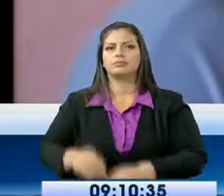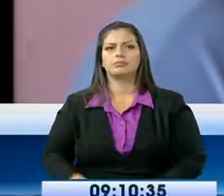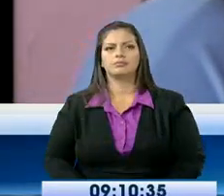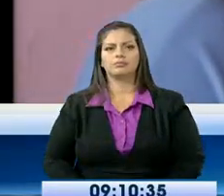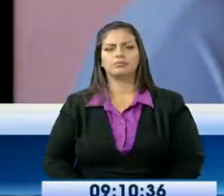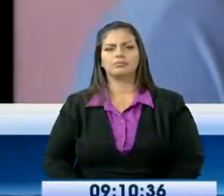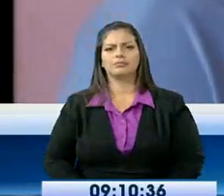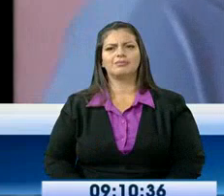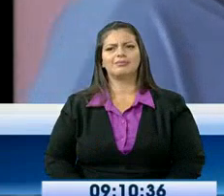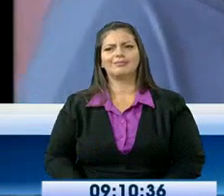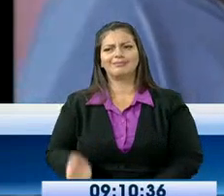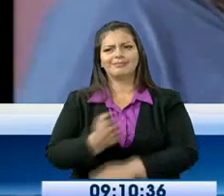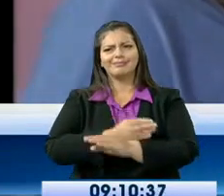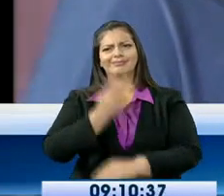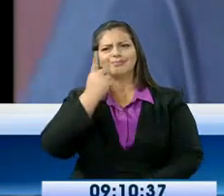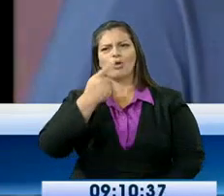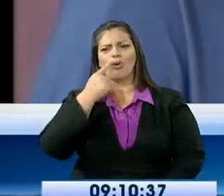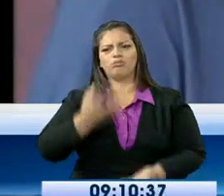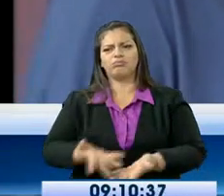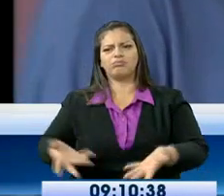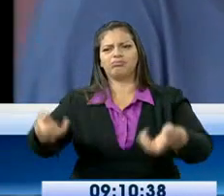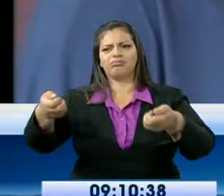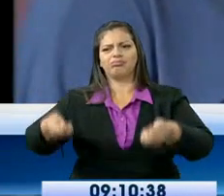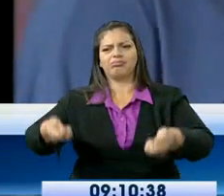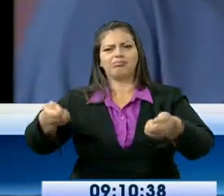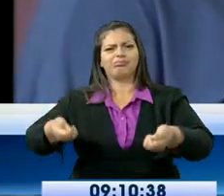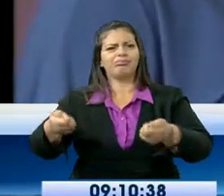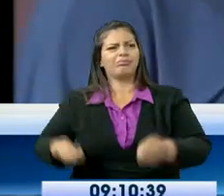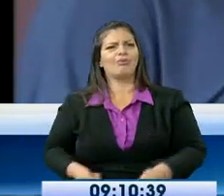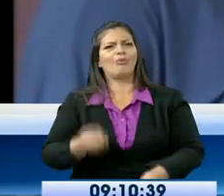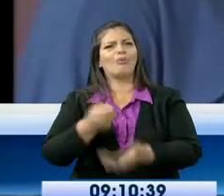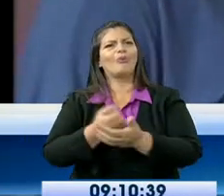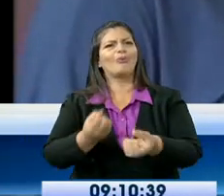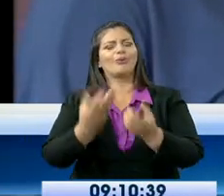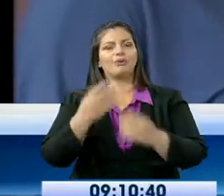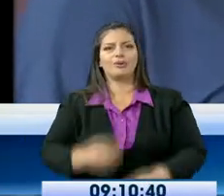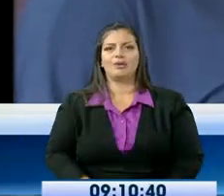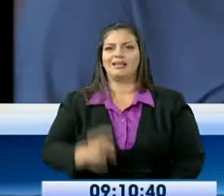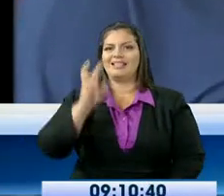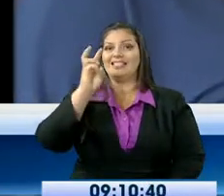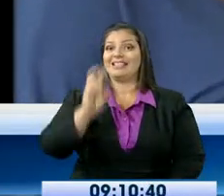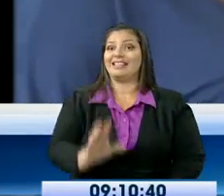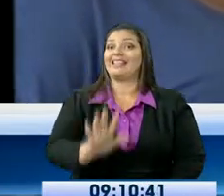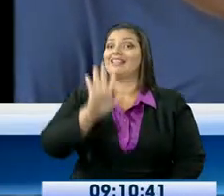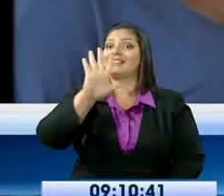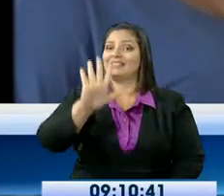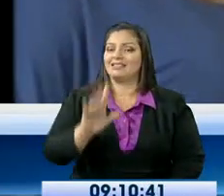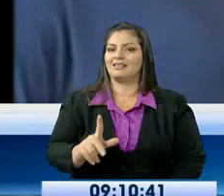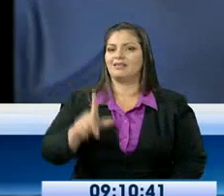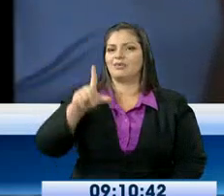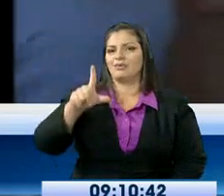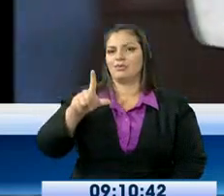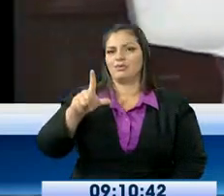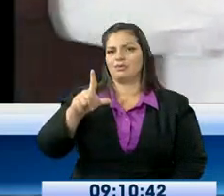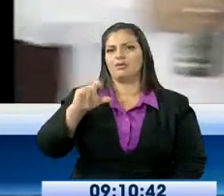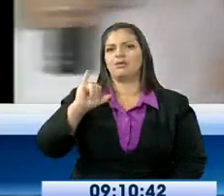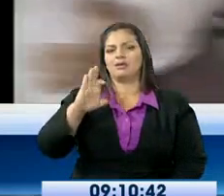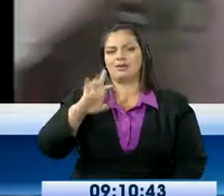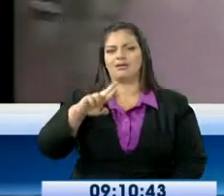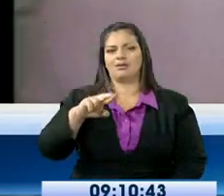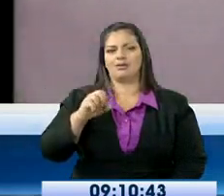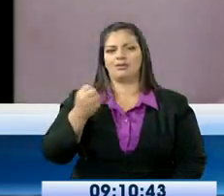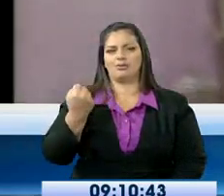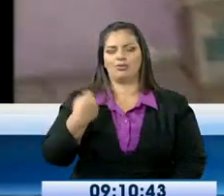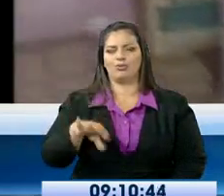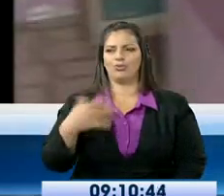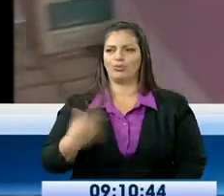con una olla, ¿cuánto llevó? 65 litros, pero más tarde viene a ver 60 más. 60 litros más, o sea que usted también